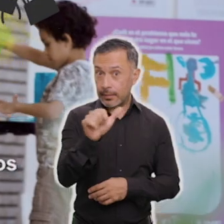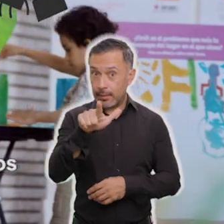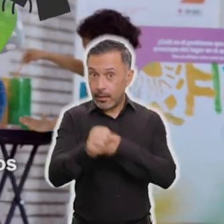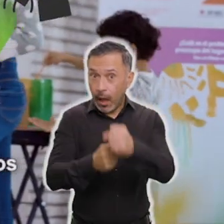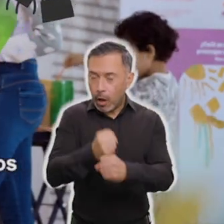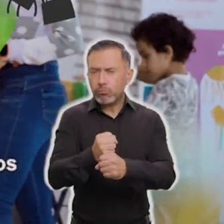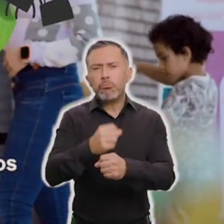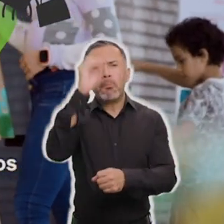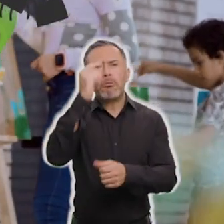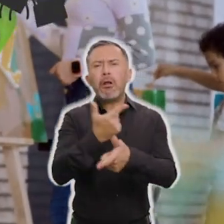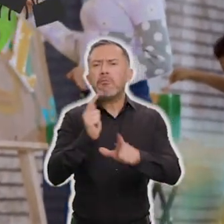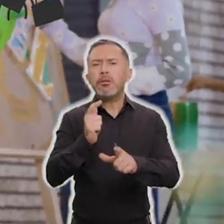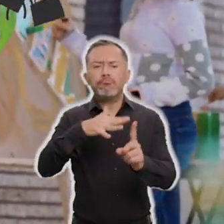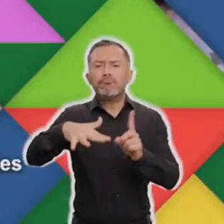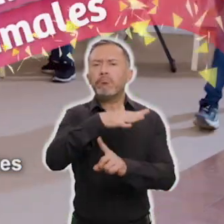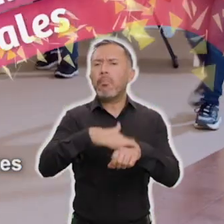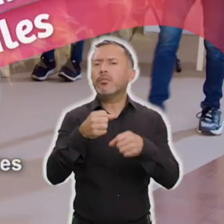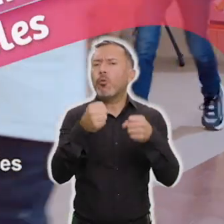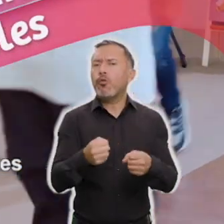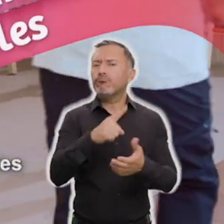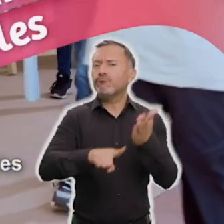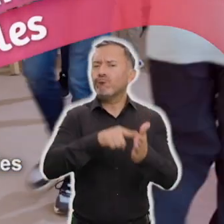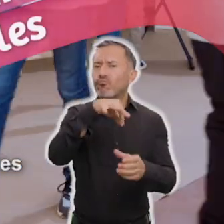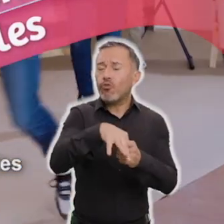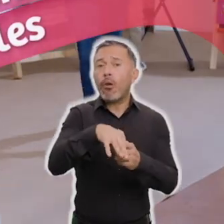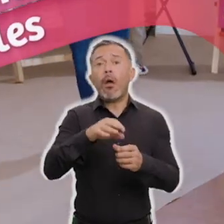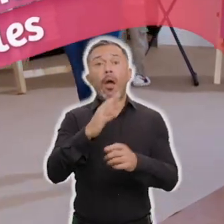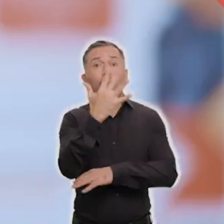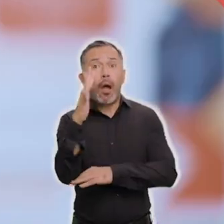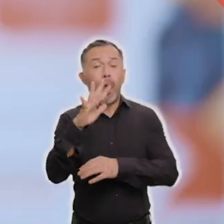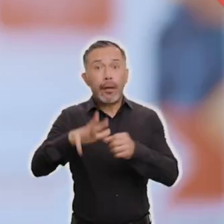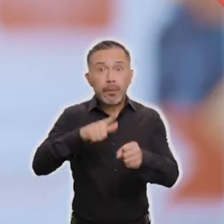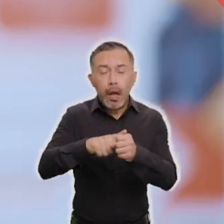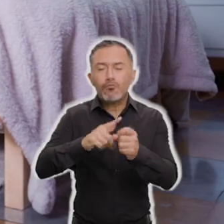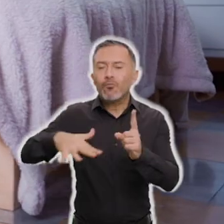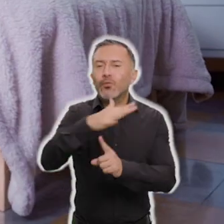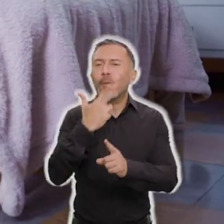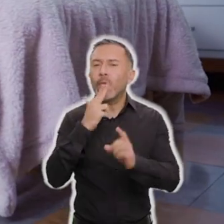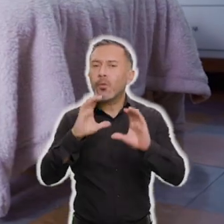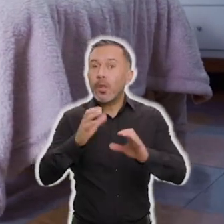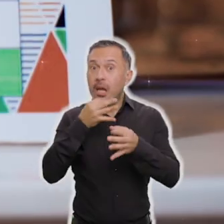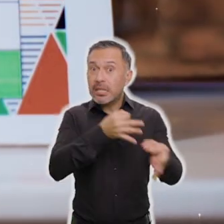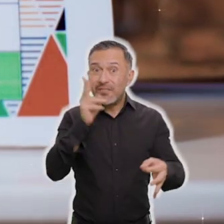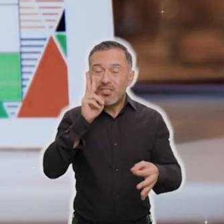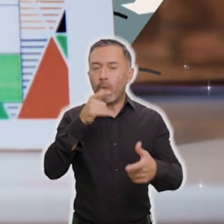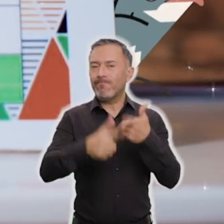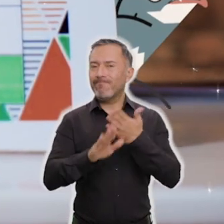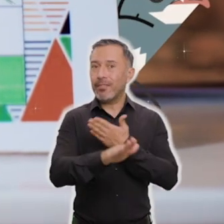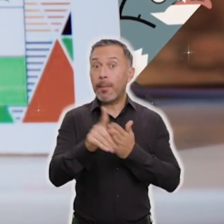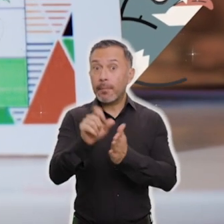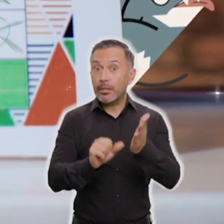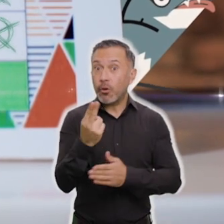de adicciones en menores de edad. La consulta se realizará del 1 al 30 de noviembre. El INE habilitará una dirección electrónica